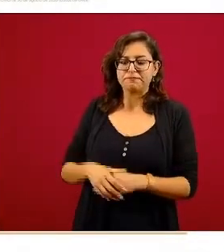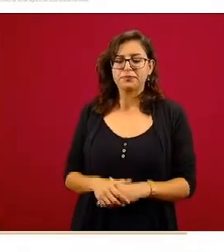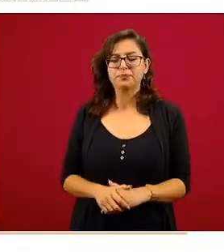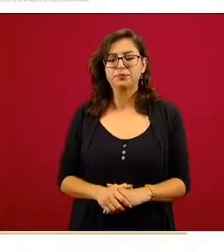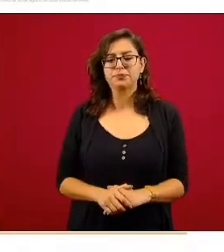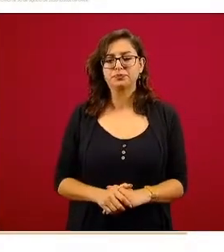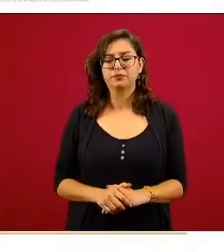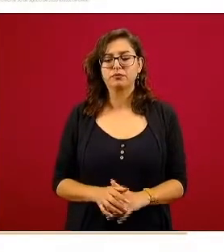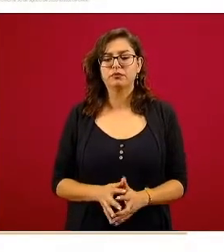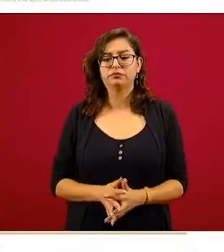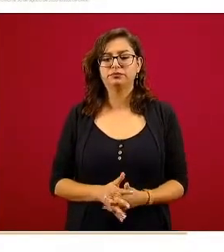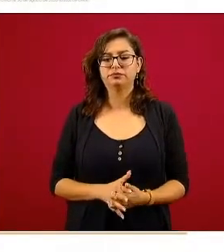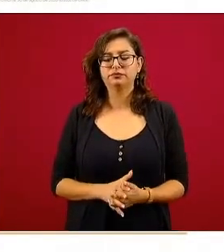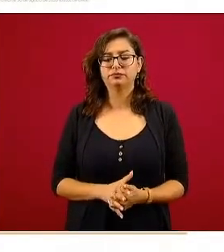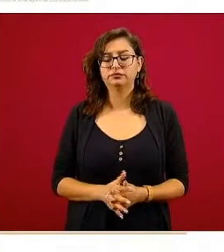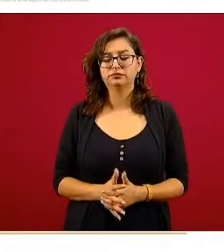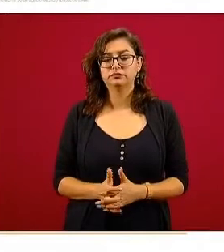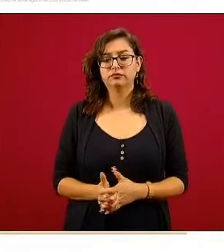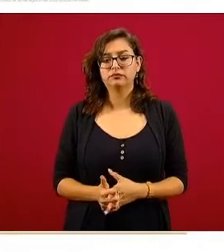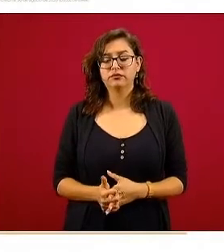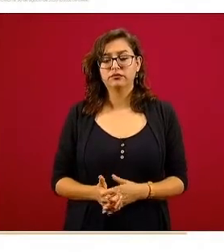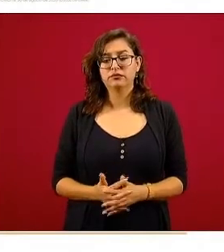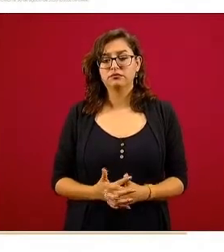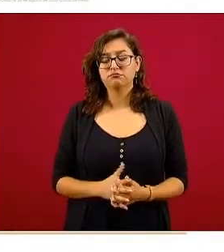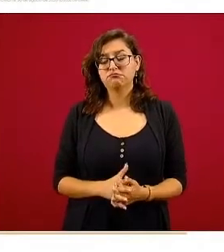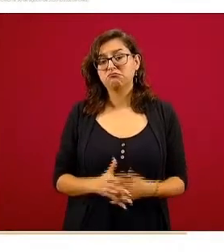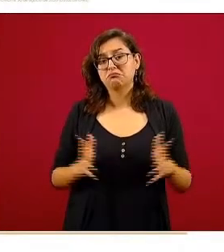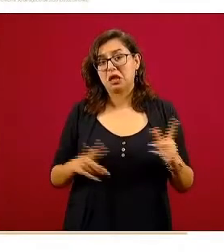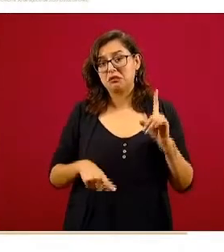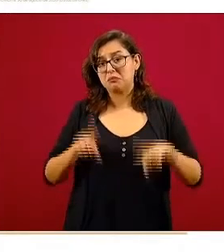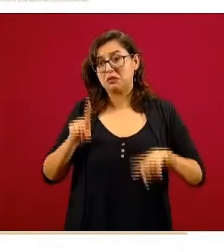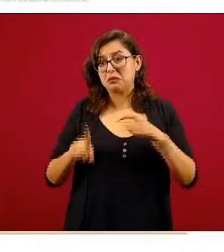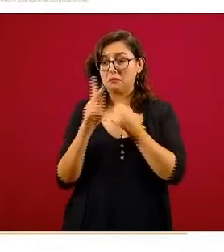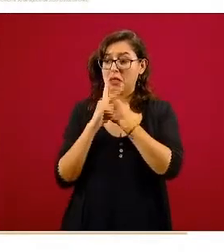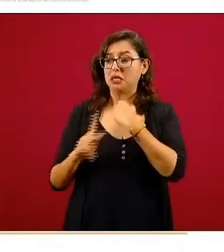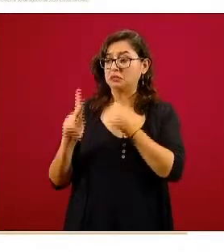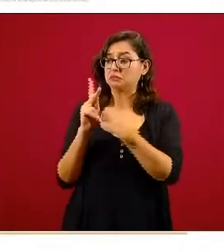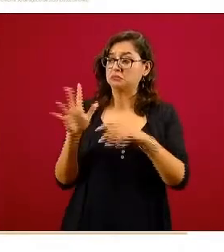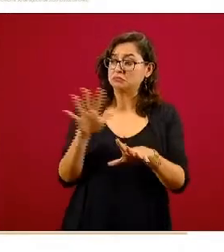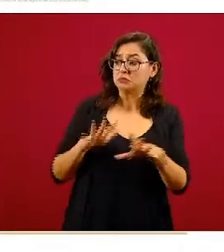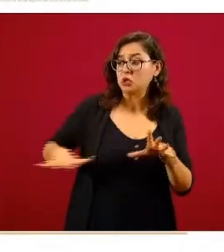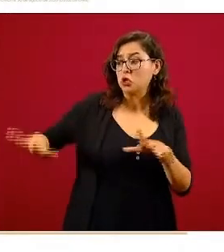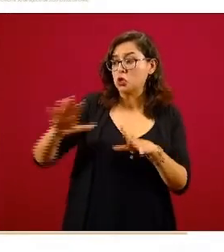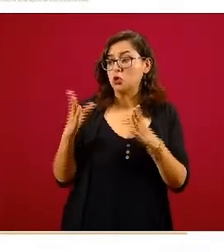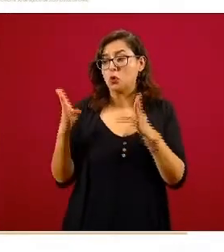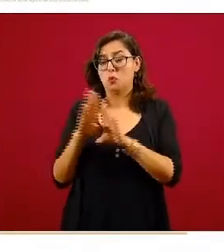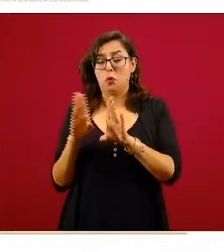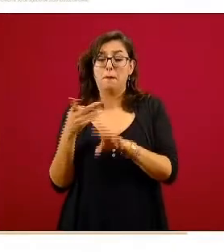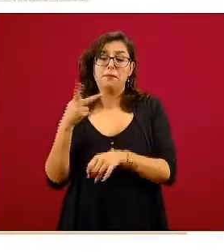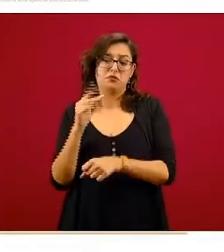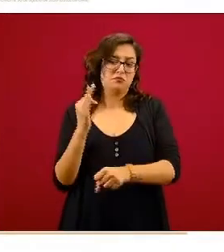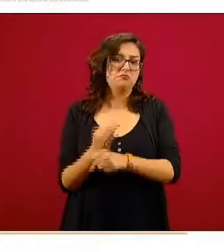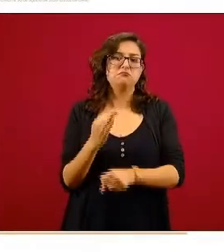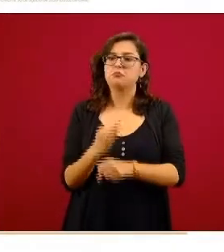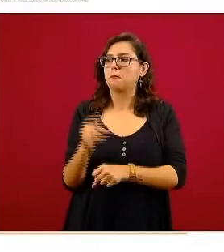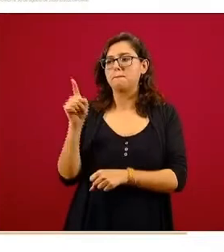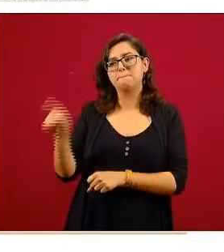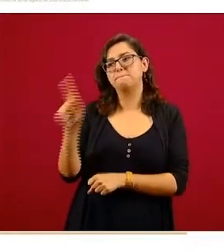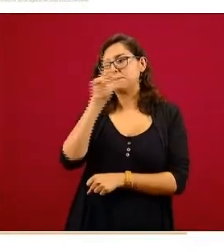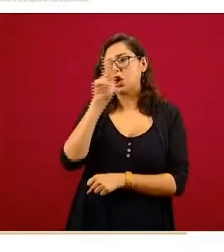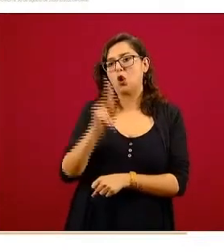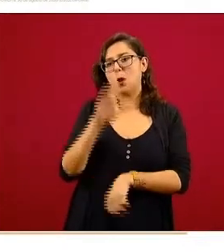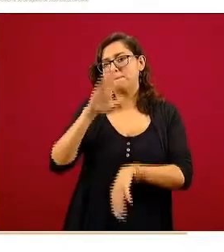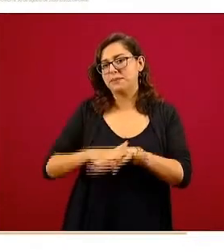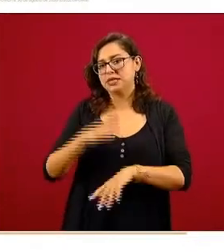de la distribución geográfica del país, pero bueno, ahora se encuentra como el país con más casos nuevos confirmados por millón